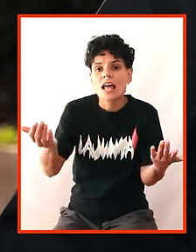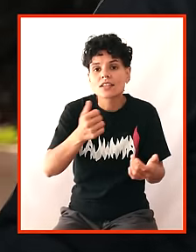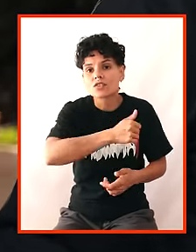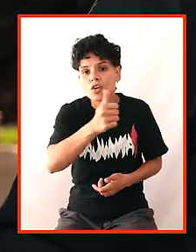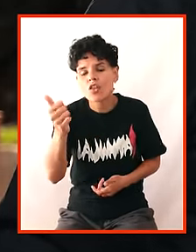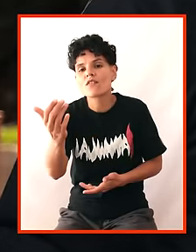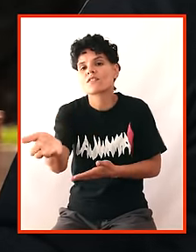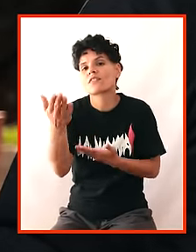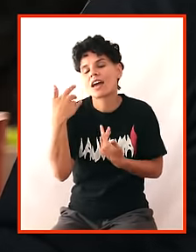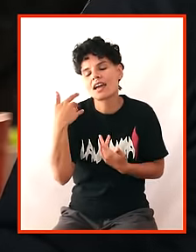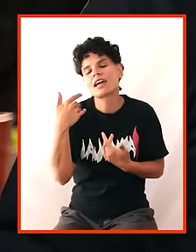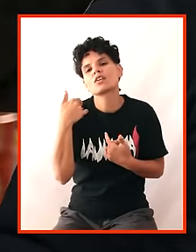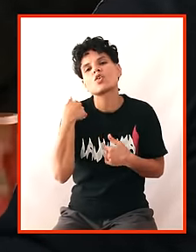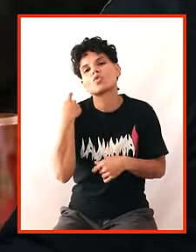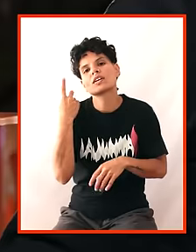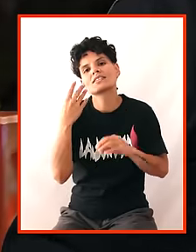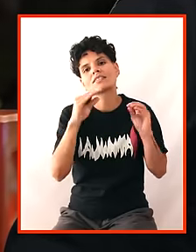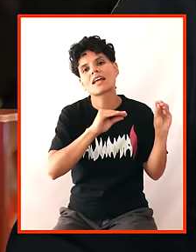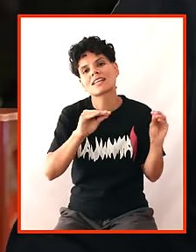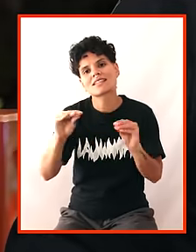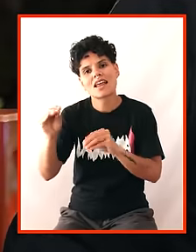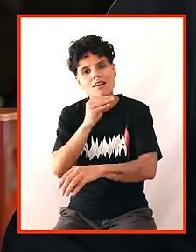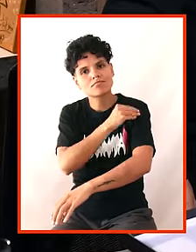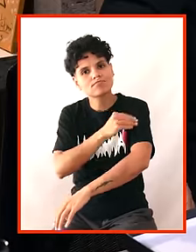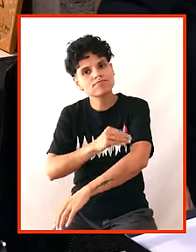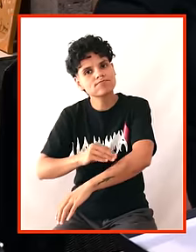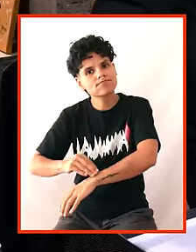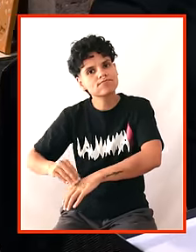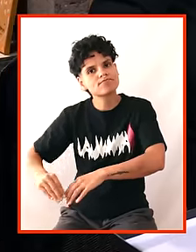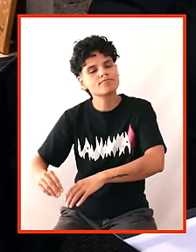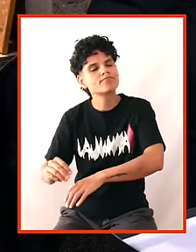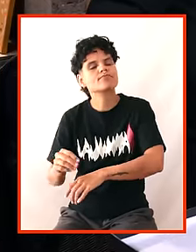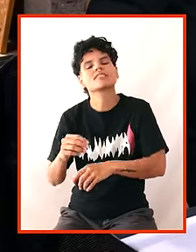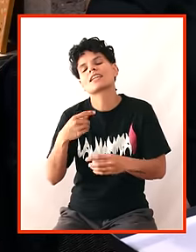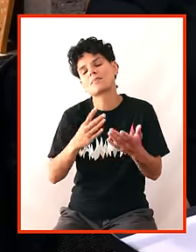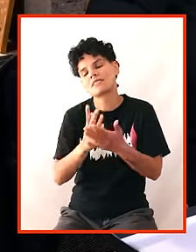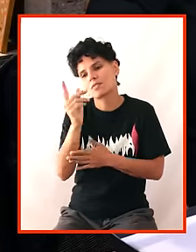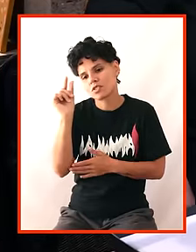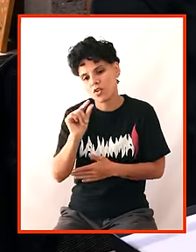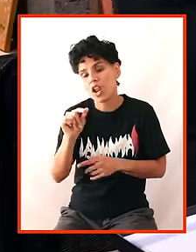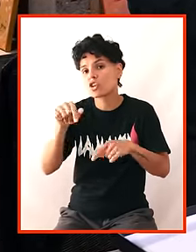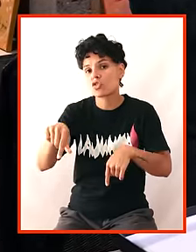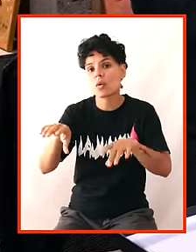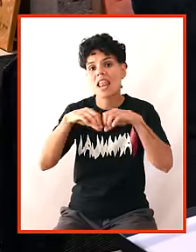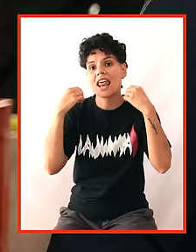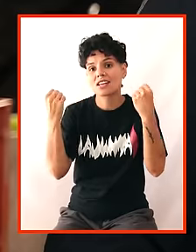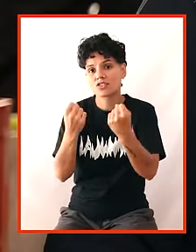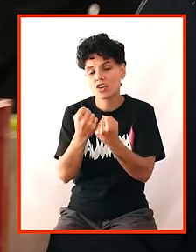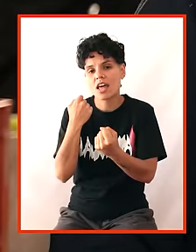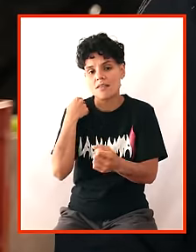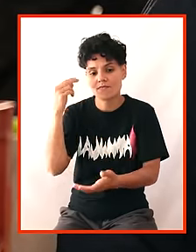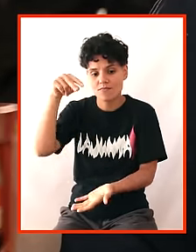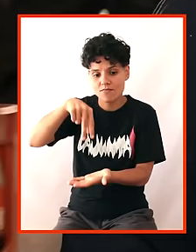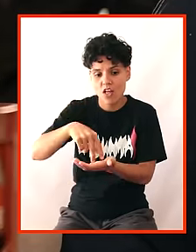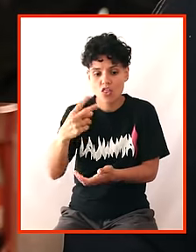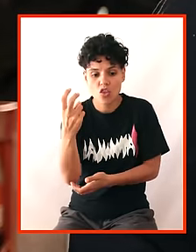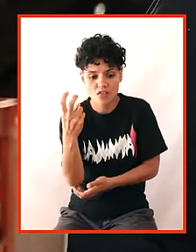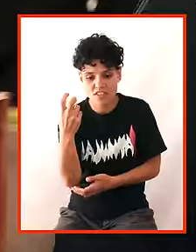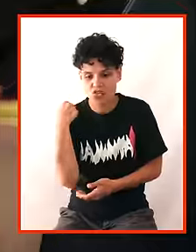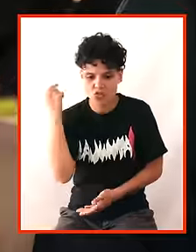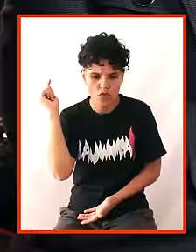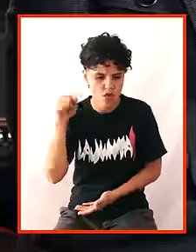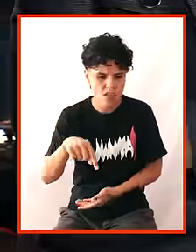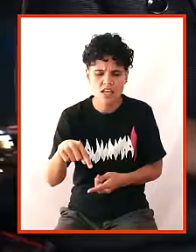también a que vaya a las distintas fechas de la gira que vamos a empezar ahora. Vamos a ir todos. Yo voy a los dos nacionales. ¿No es la última que nos vamos a juntar?